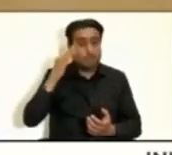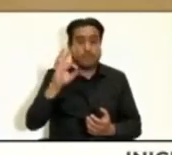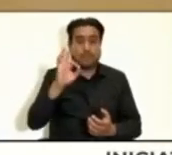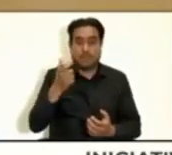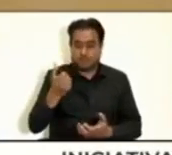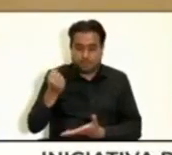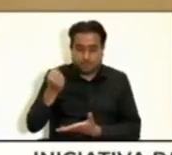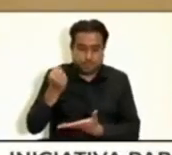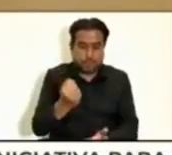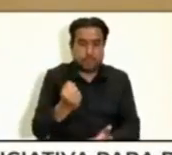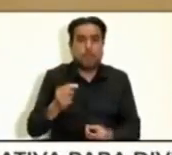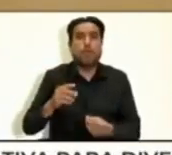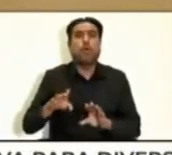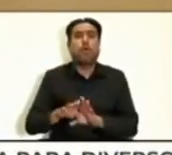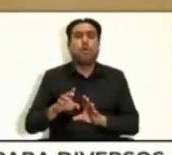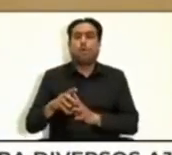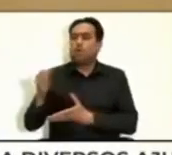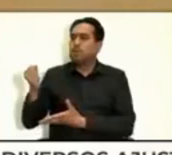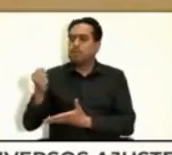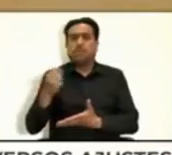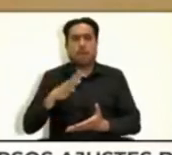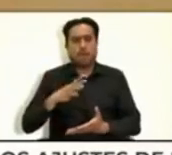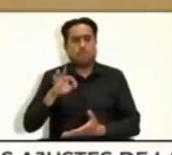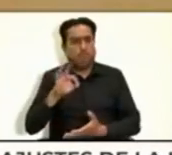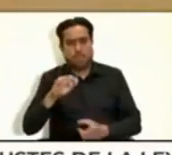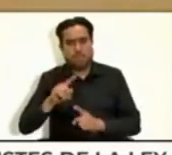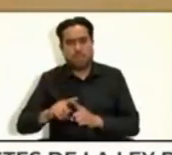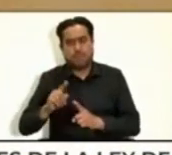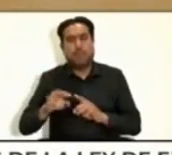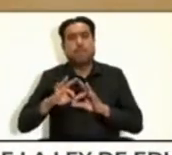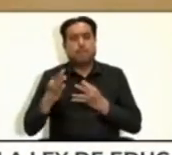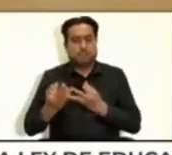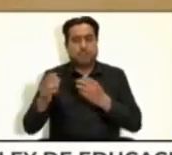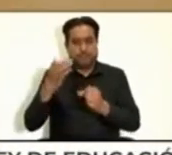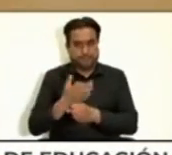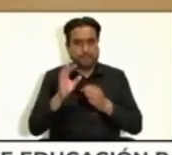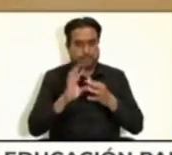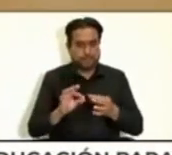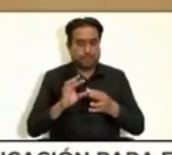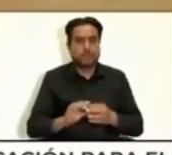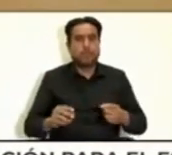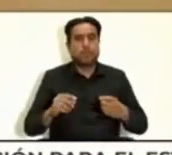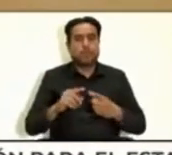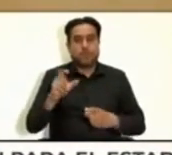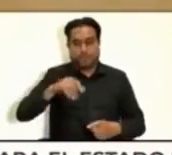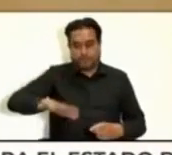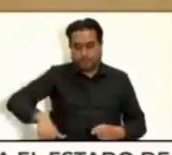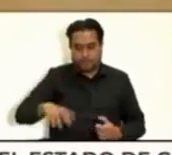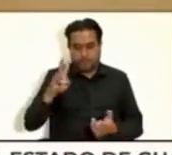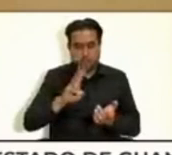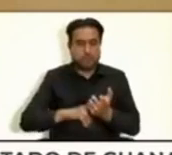puede ser financiado mediante distintas fuentes en primer lugar para el cierre del 2021